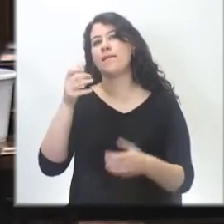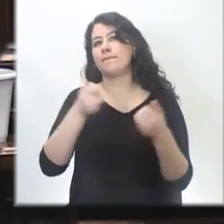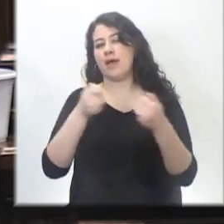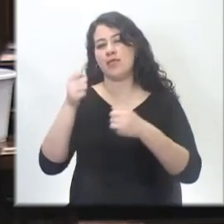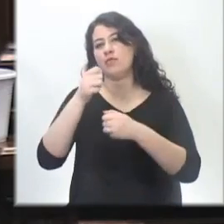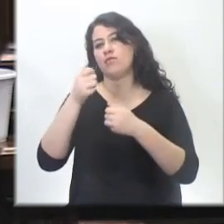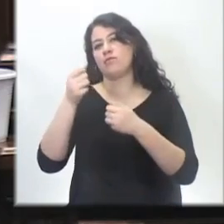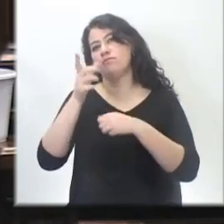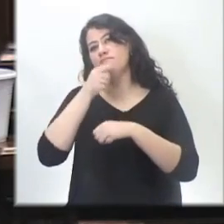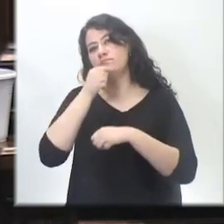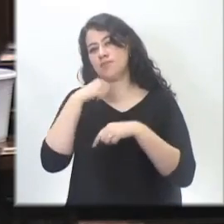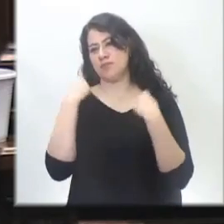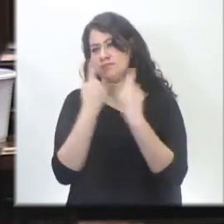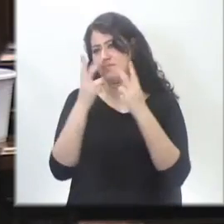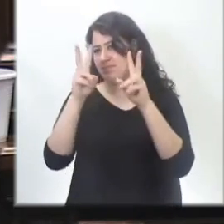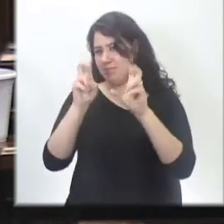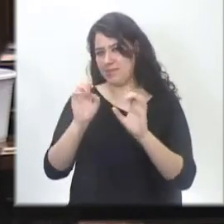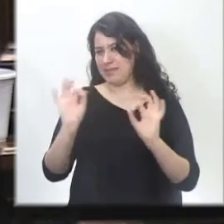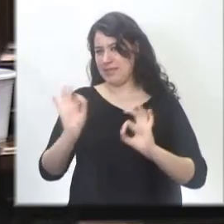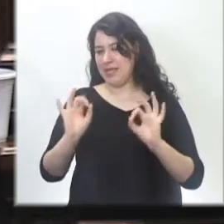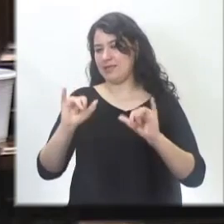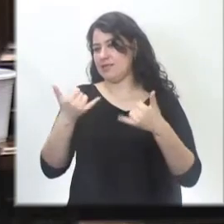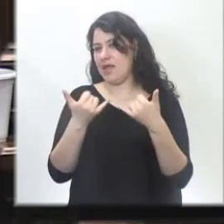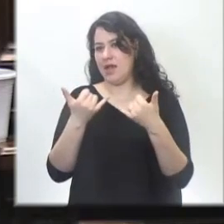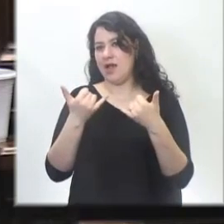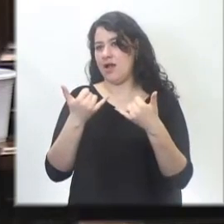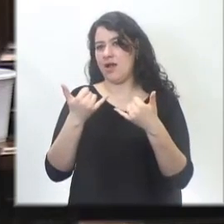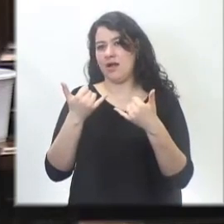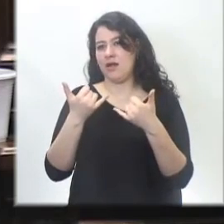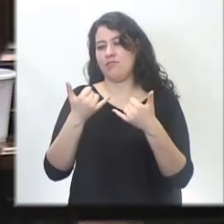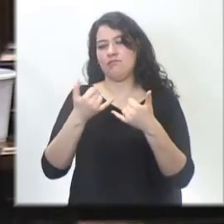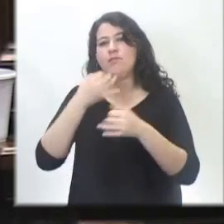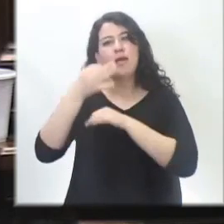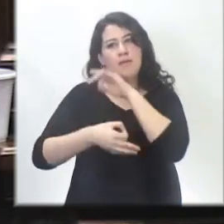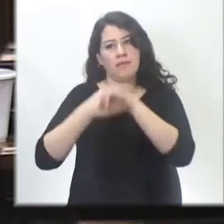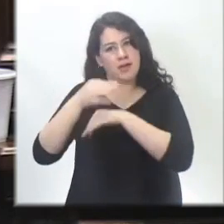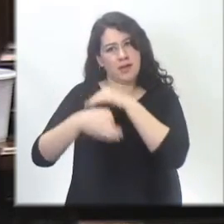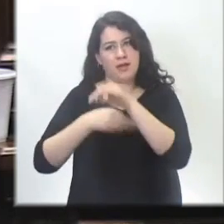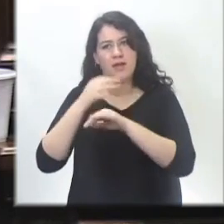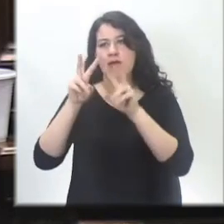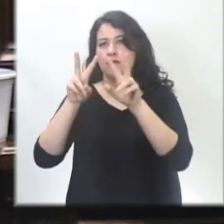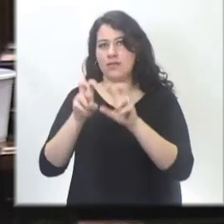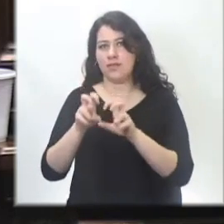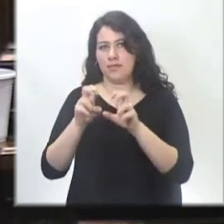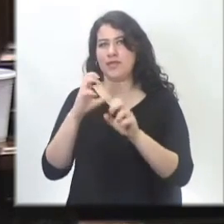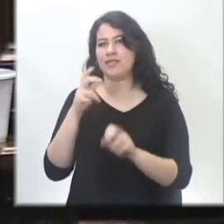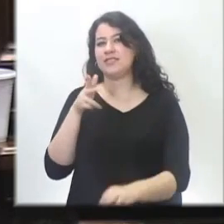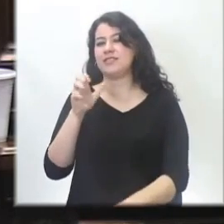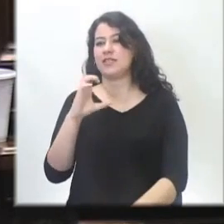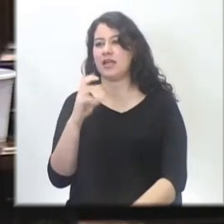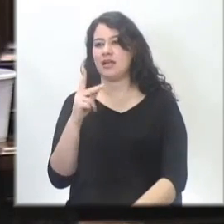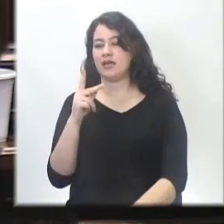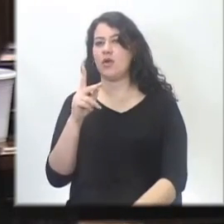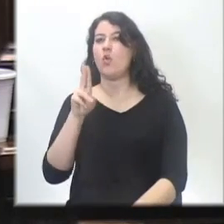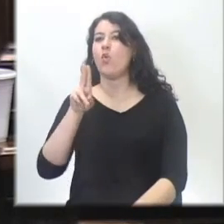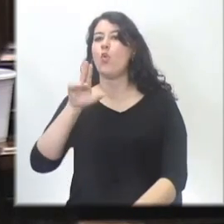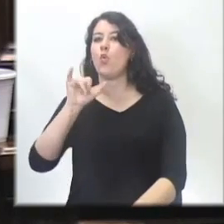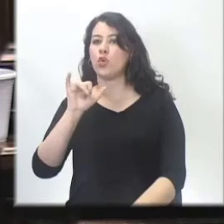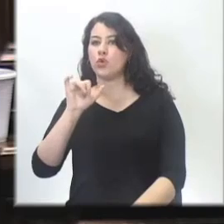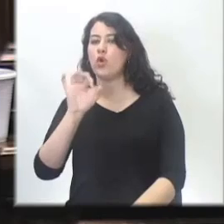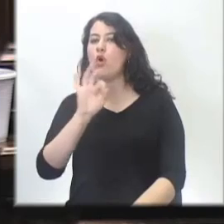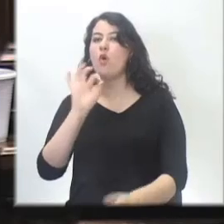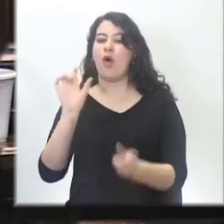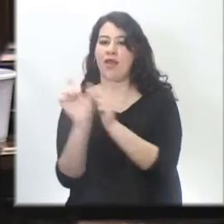tema. Que además esto fue desmentido públicamente por Check Uy, o Uy Check, como le quieran